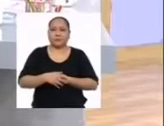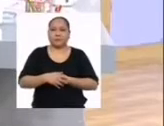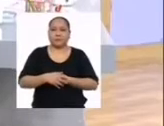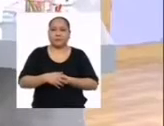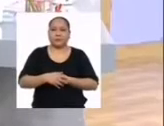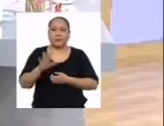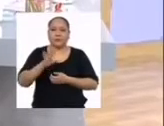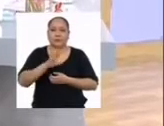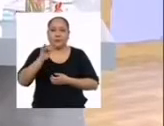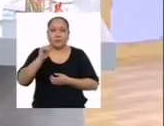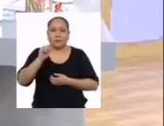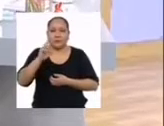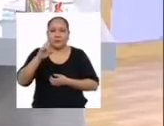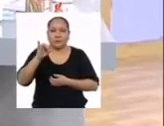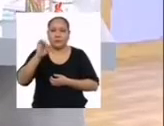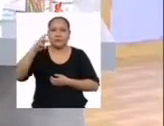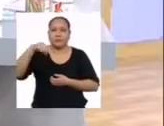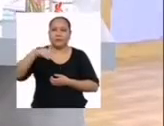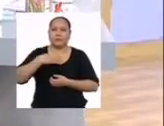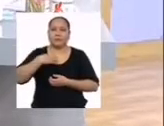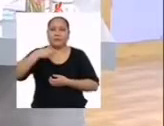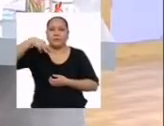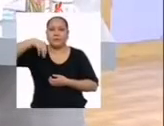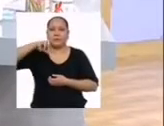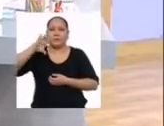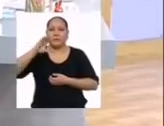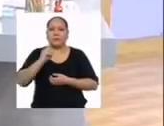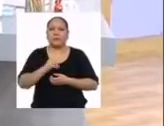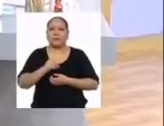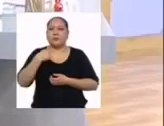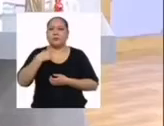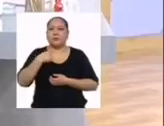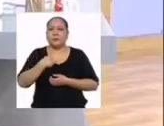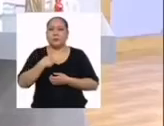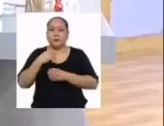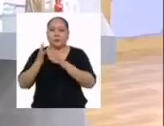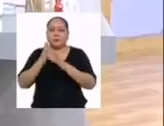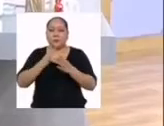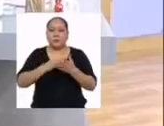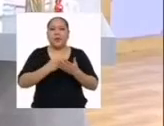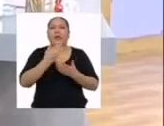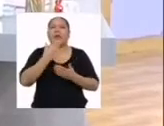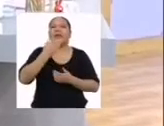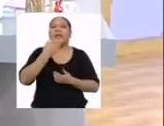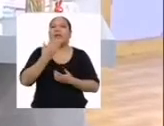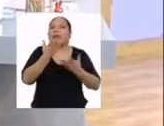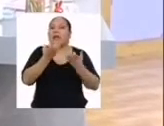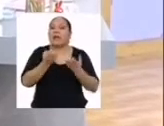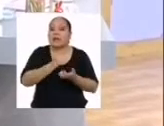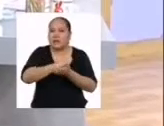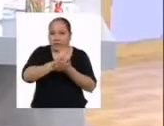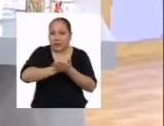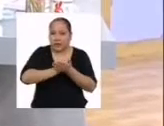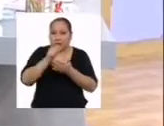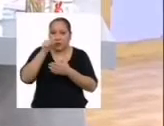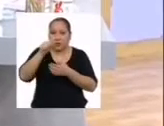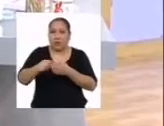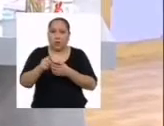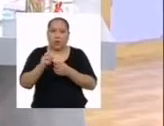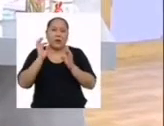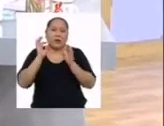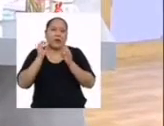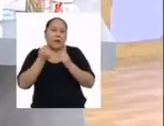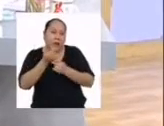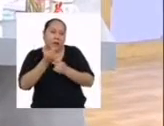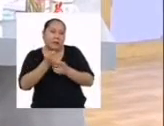Señorita Yaremis, soy Marco de la producción de ¿Quién quiere ser escritor? ¿Es usted finalista de nuestro concurso y posible ganadora de un pasaje